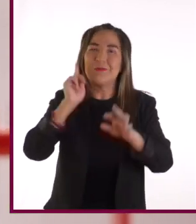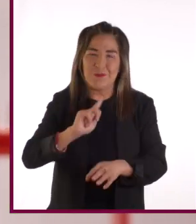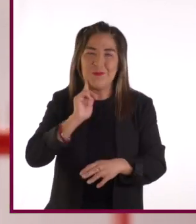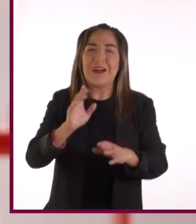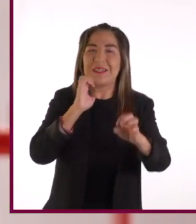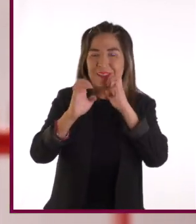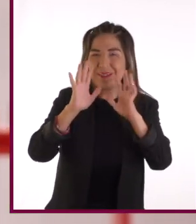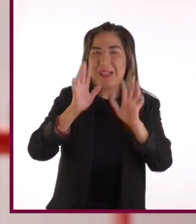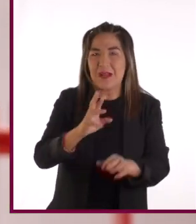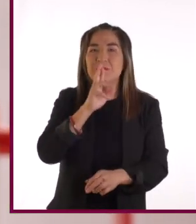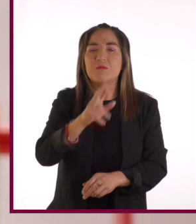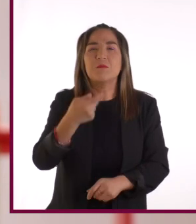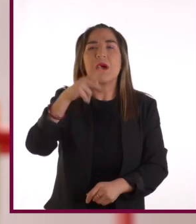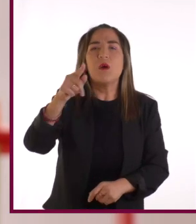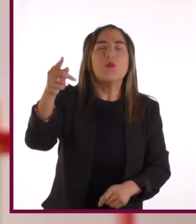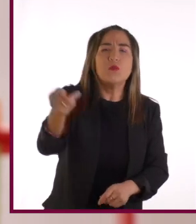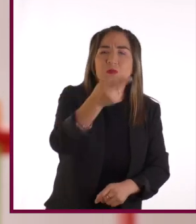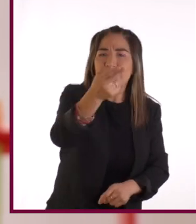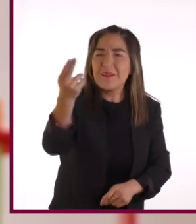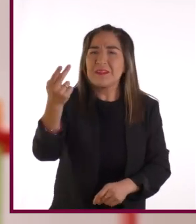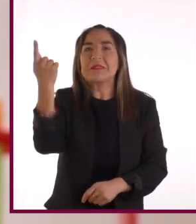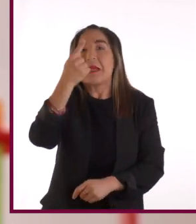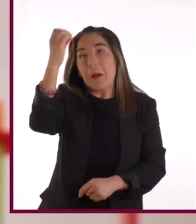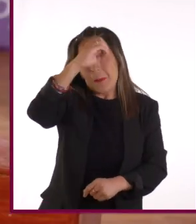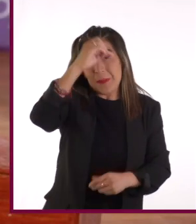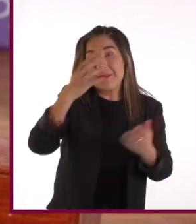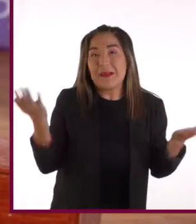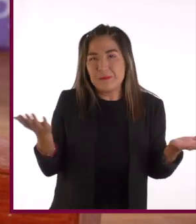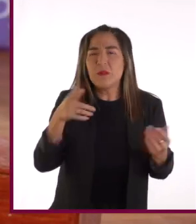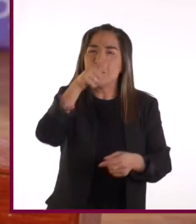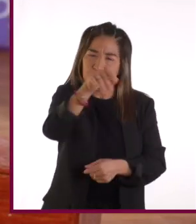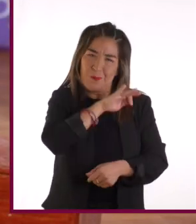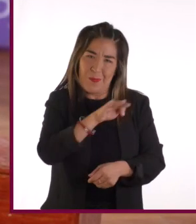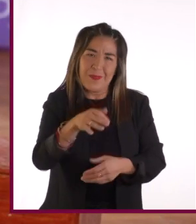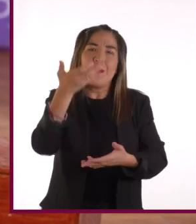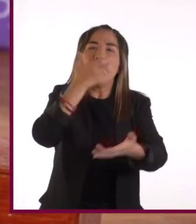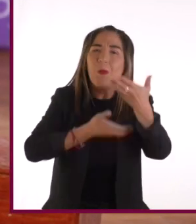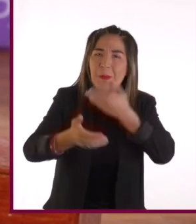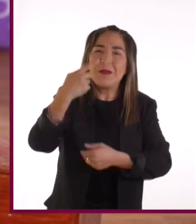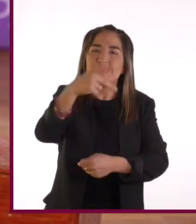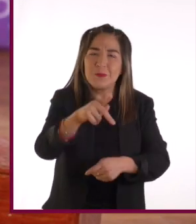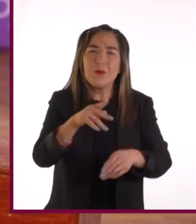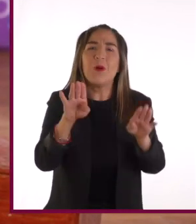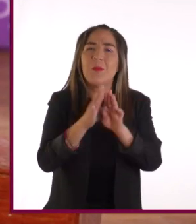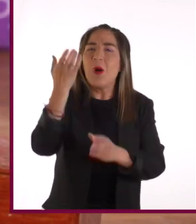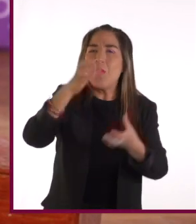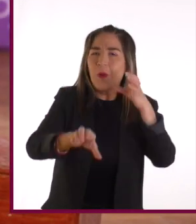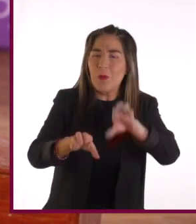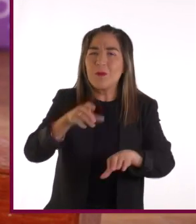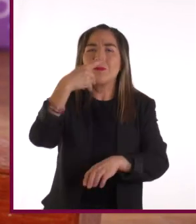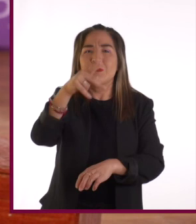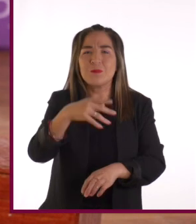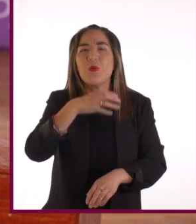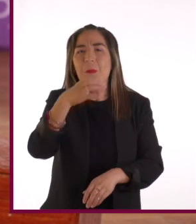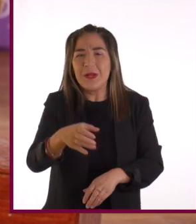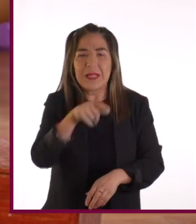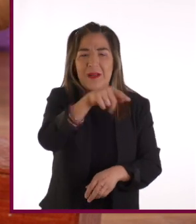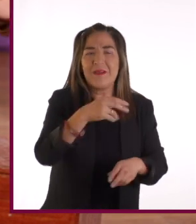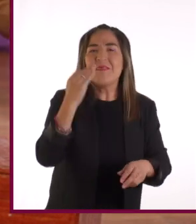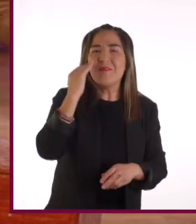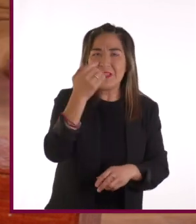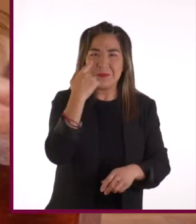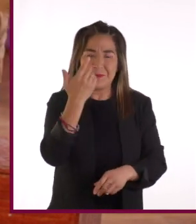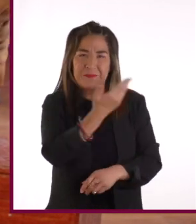nos contestó esto, pero queremos saber qué piensan ustedes. Recuerden que pueden compartirnos sus comentarios en nuestro Facebook,